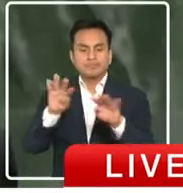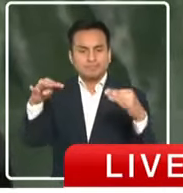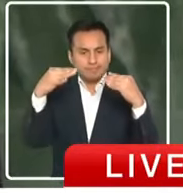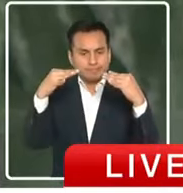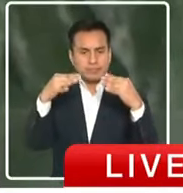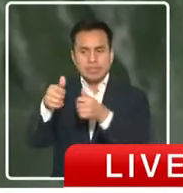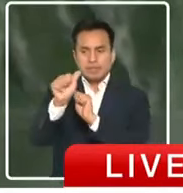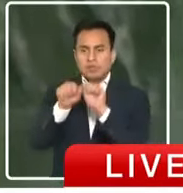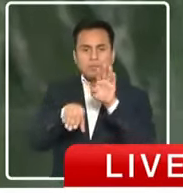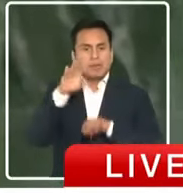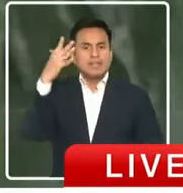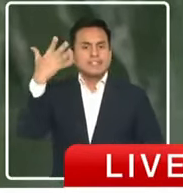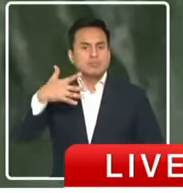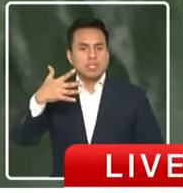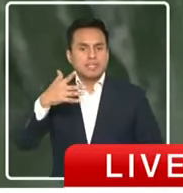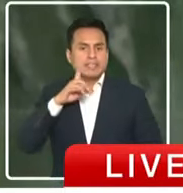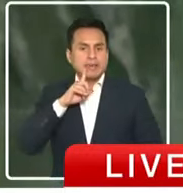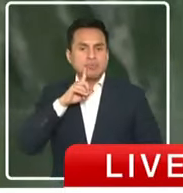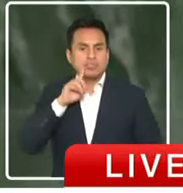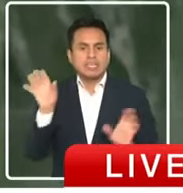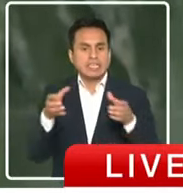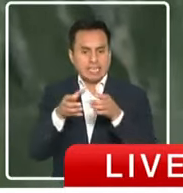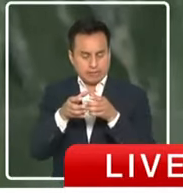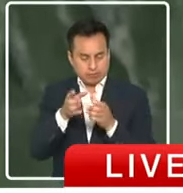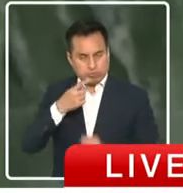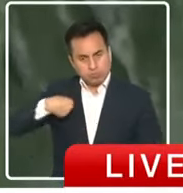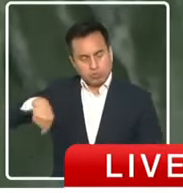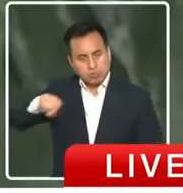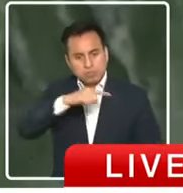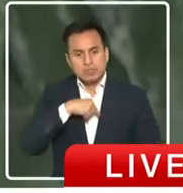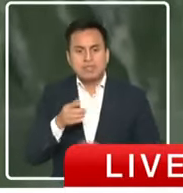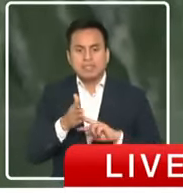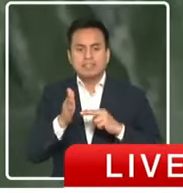sobre el desafío más importante que tenemos como generación, la crisis climática.